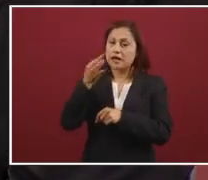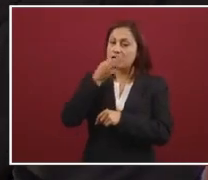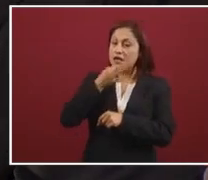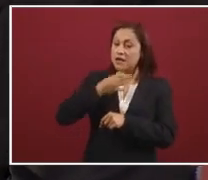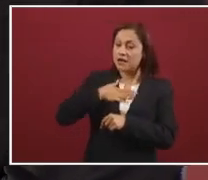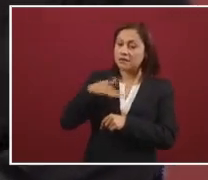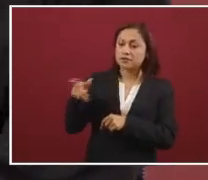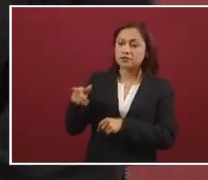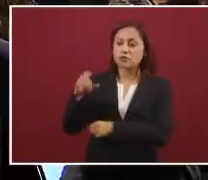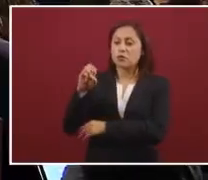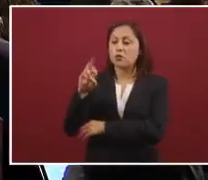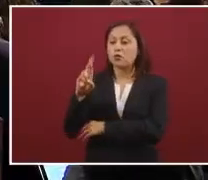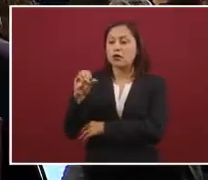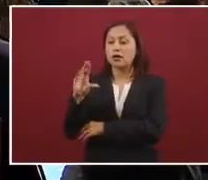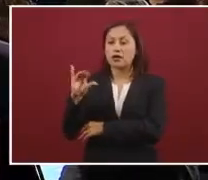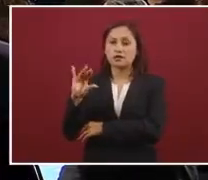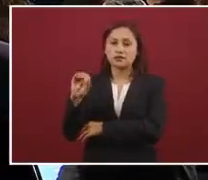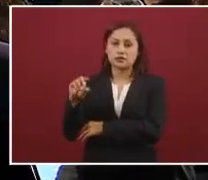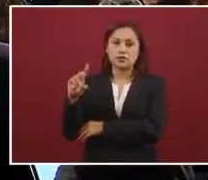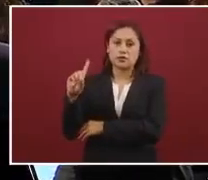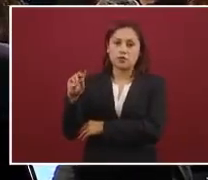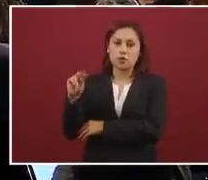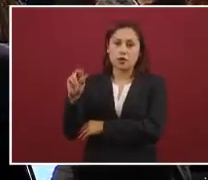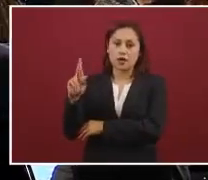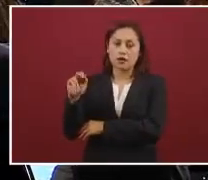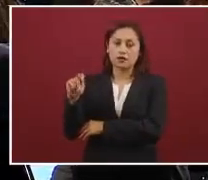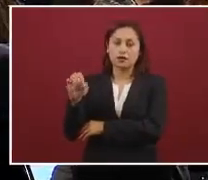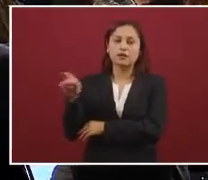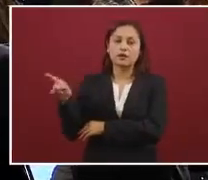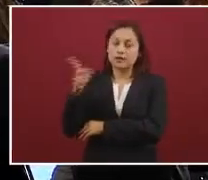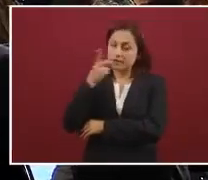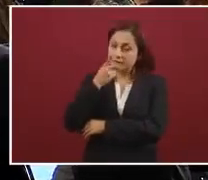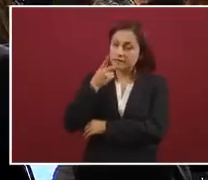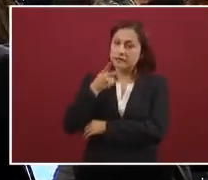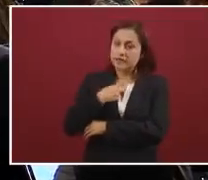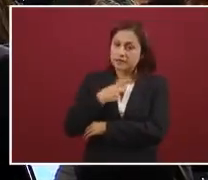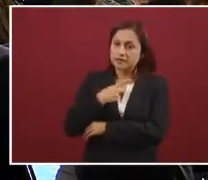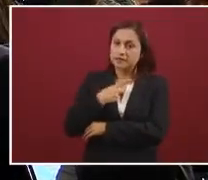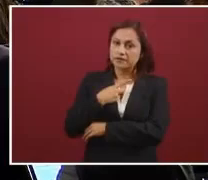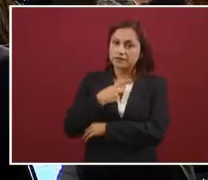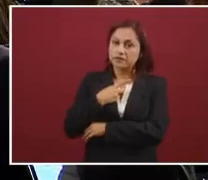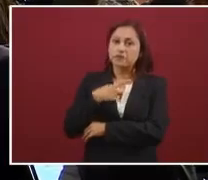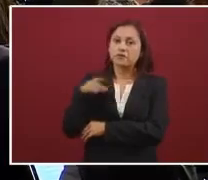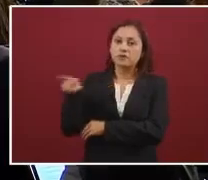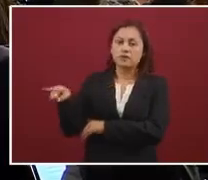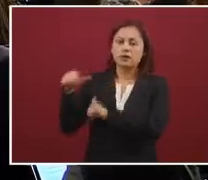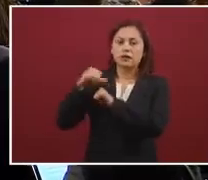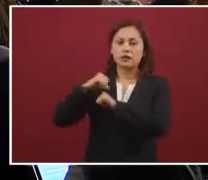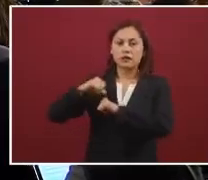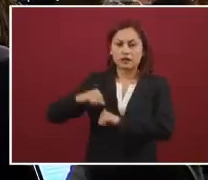Duarte, que está a cargo de la